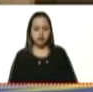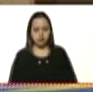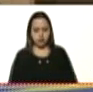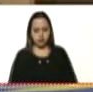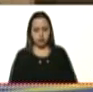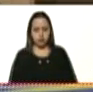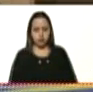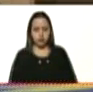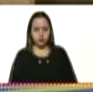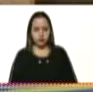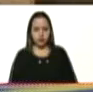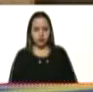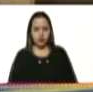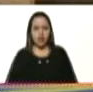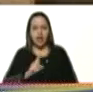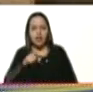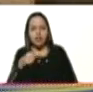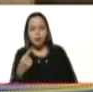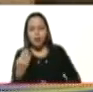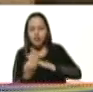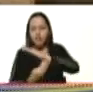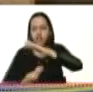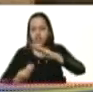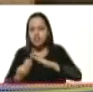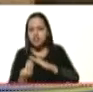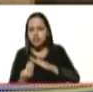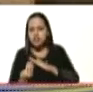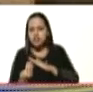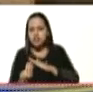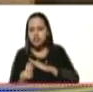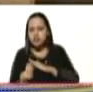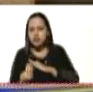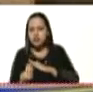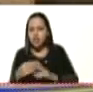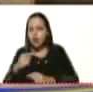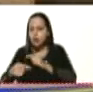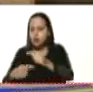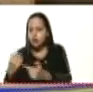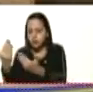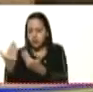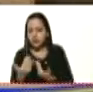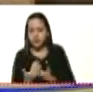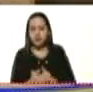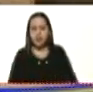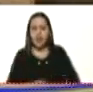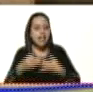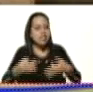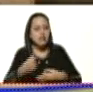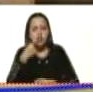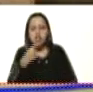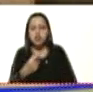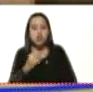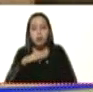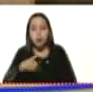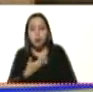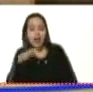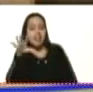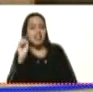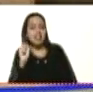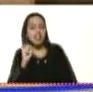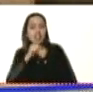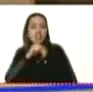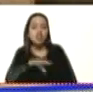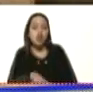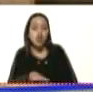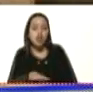que sustentó lo que después vino? Siempre hemos dicho, no podemos entender los hechos